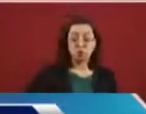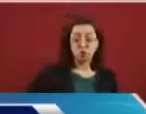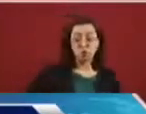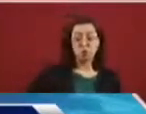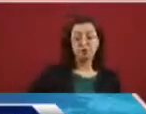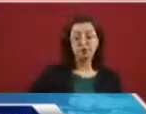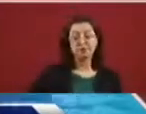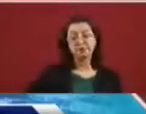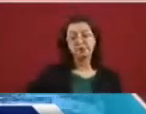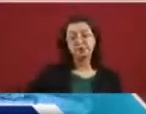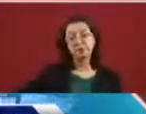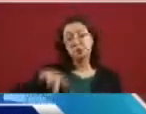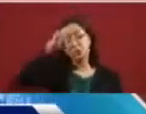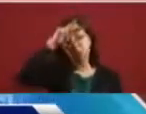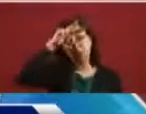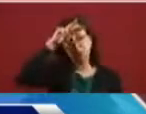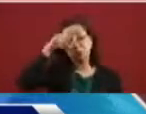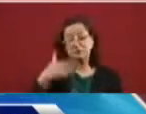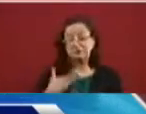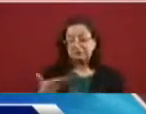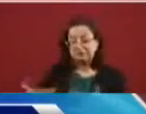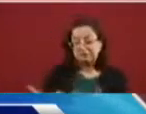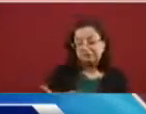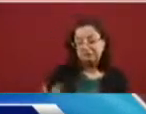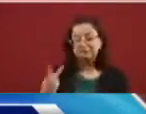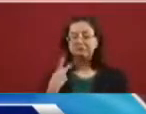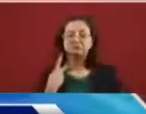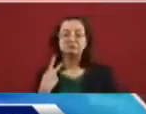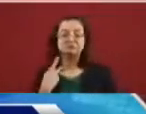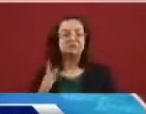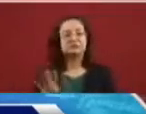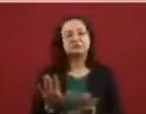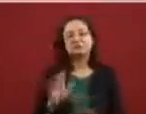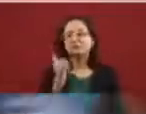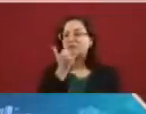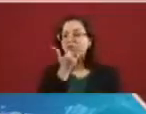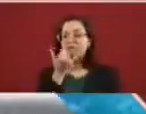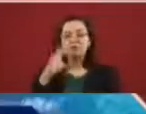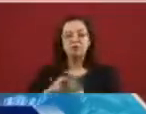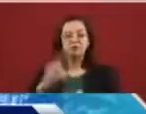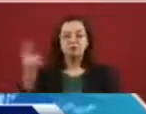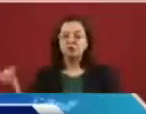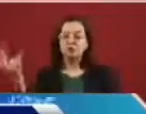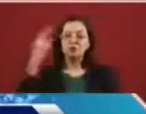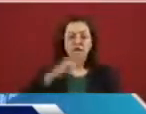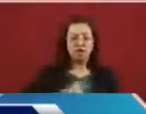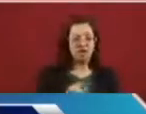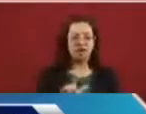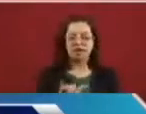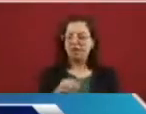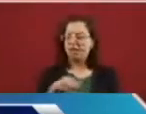comunicó que por valoraciones políticas se suspendía ese permiso para bajar en Lima